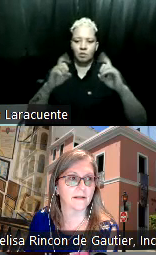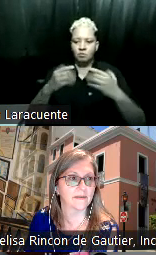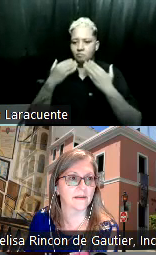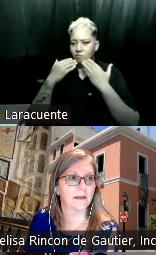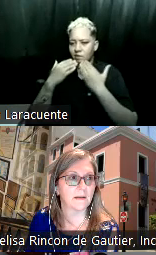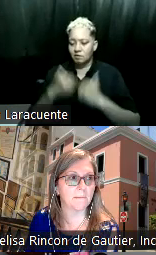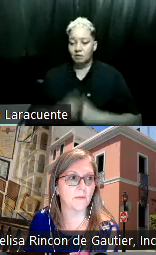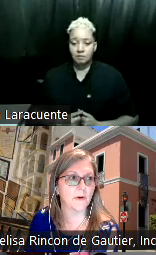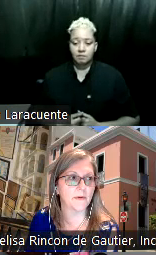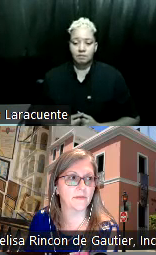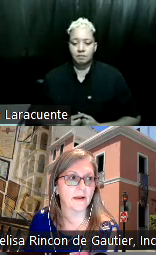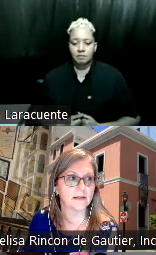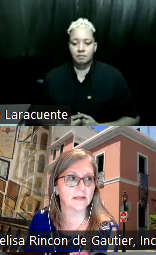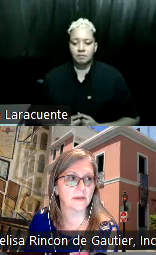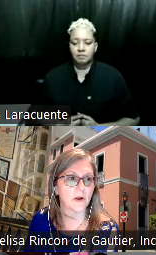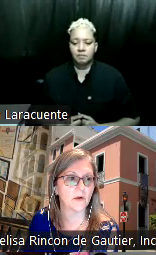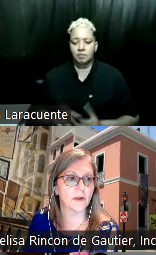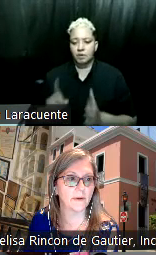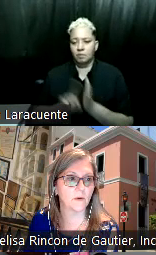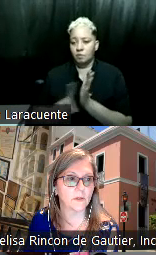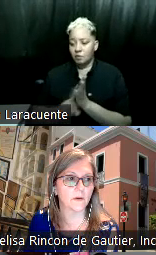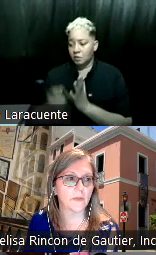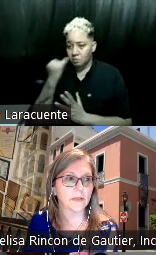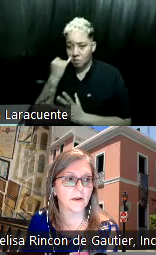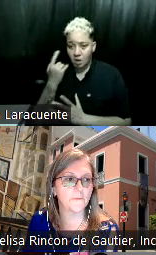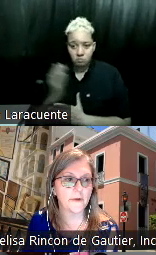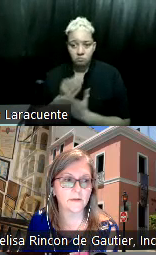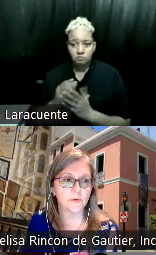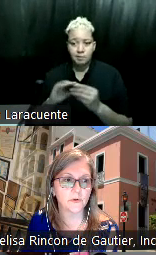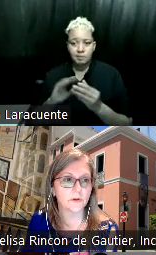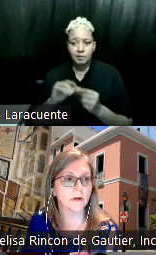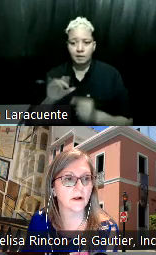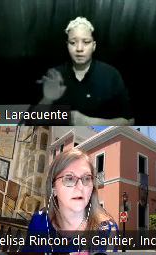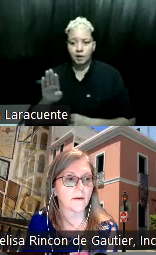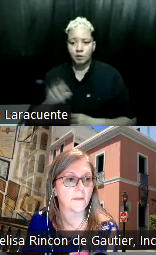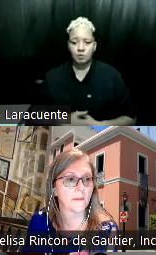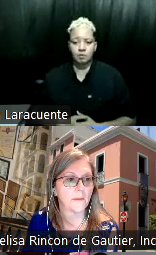Gracias. Vamos a verificar si tenemos alguna pregunta o comentario en Facebook.